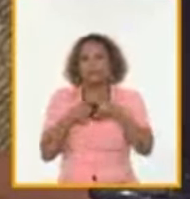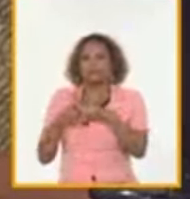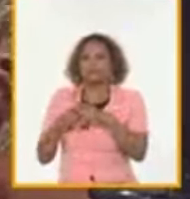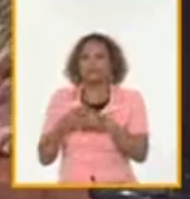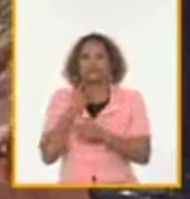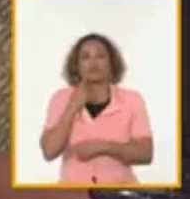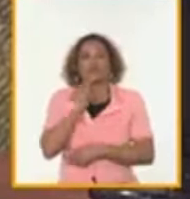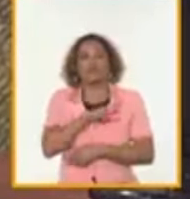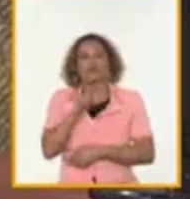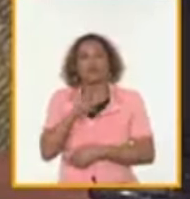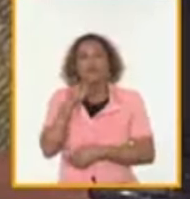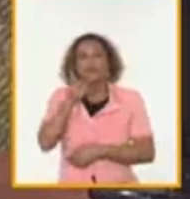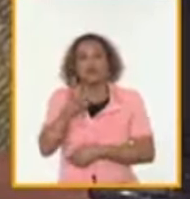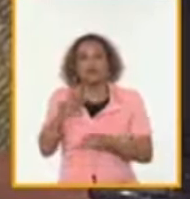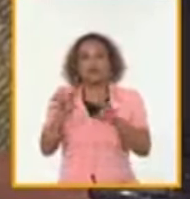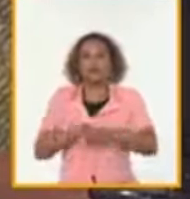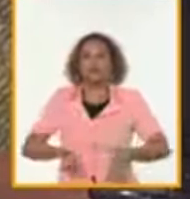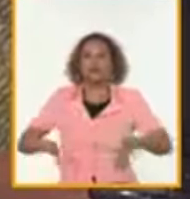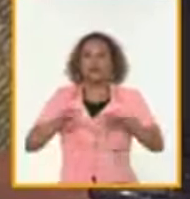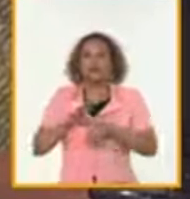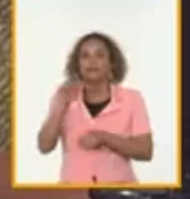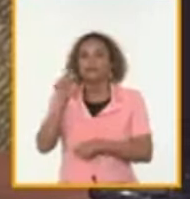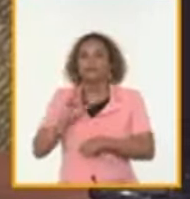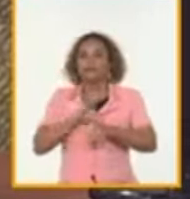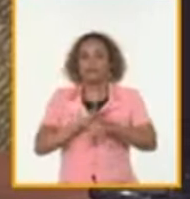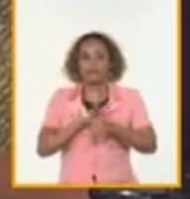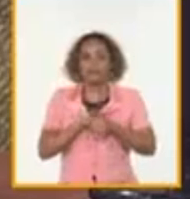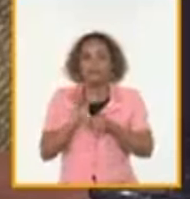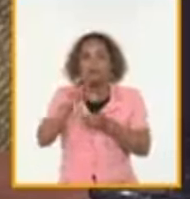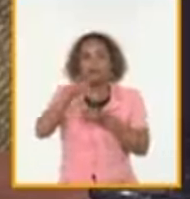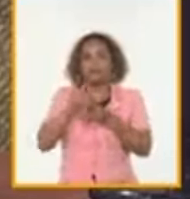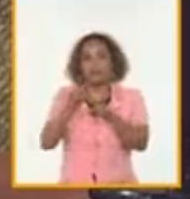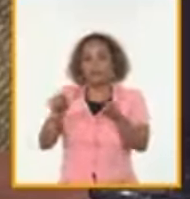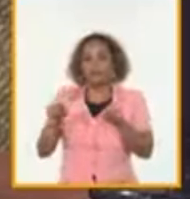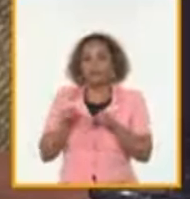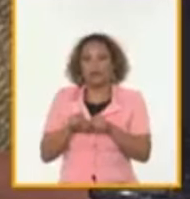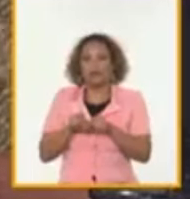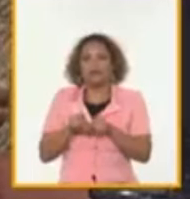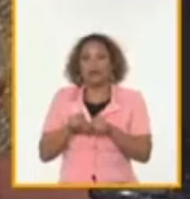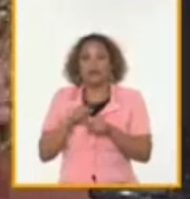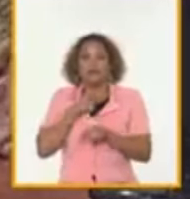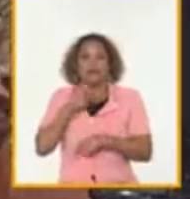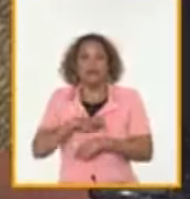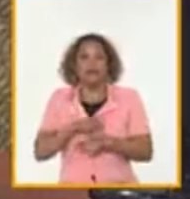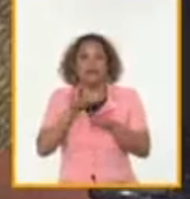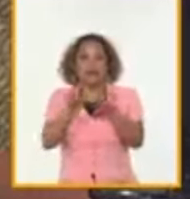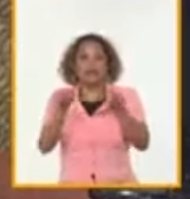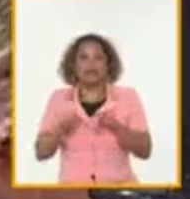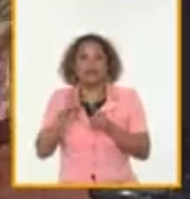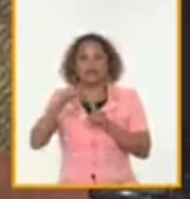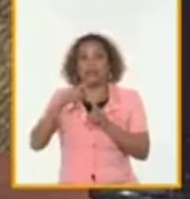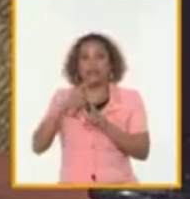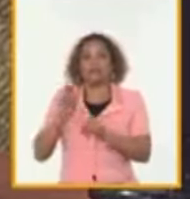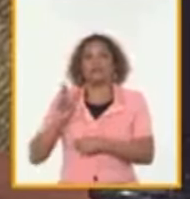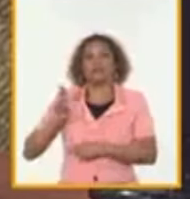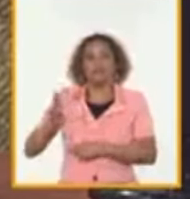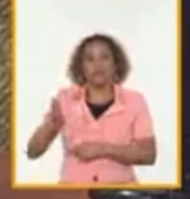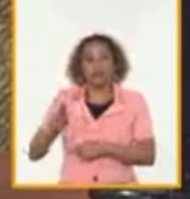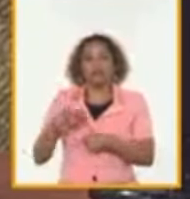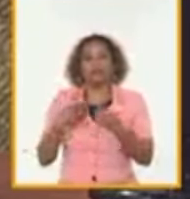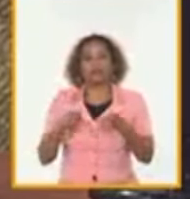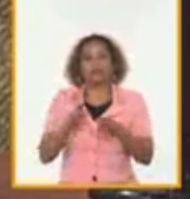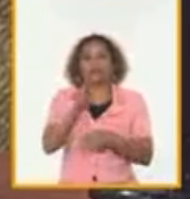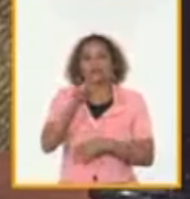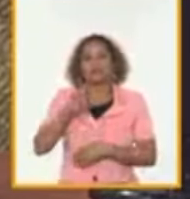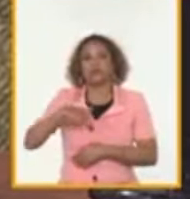condiciones para los pacientes en varias de de nuestras salas ahí mismo se hablaba de la sala de terapia intensiva que logramos reinauguran el 26 de